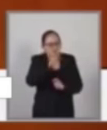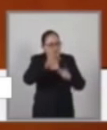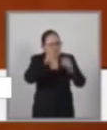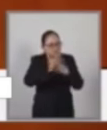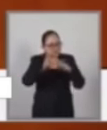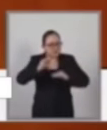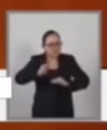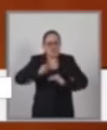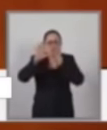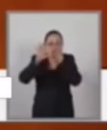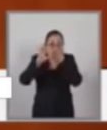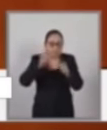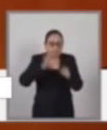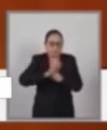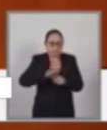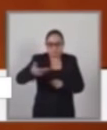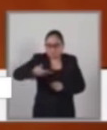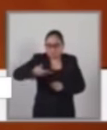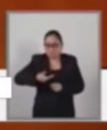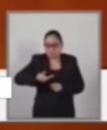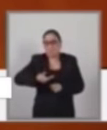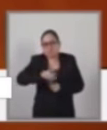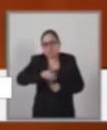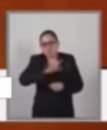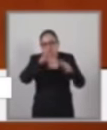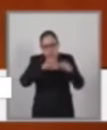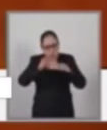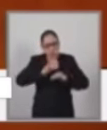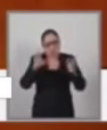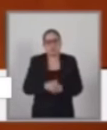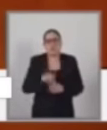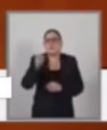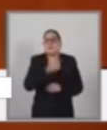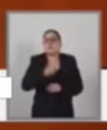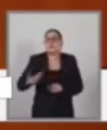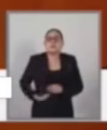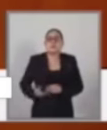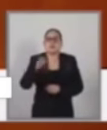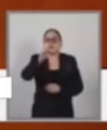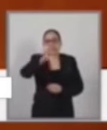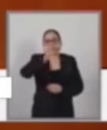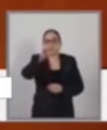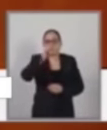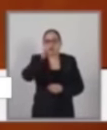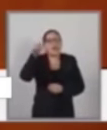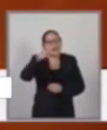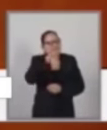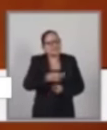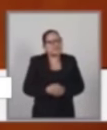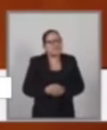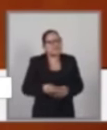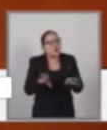Judicial. Porque de lo contrario, todo esfuerzo será en vano, será, para decirlo